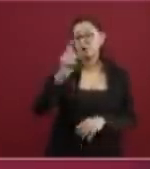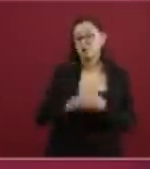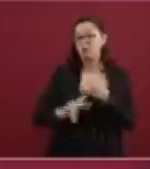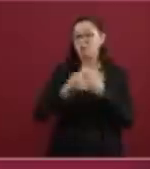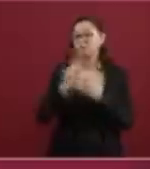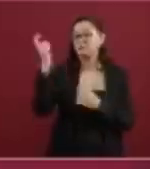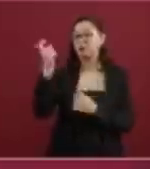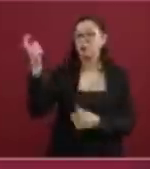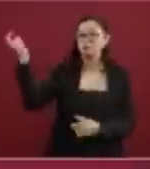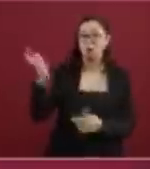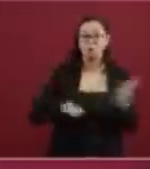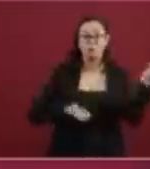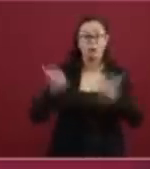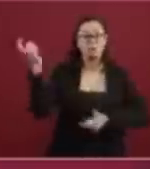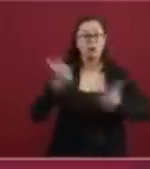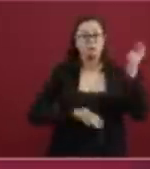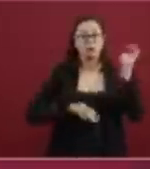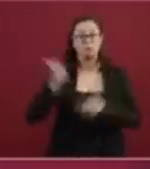que